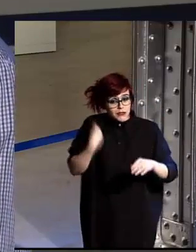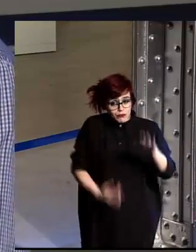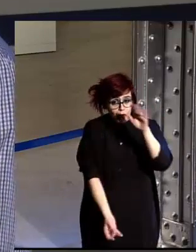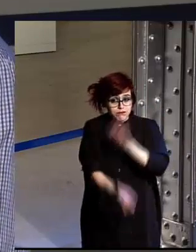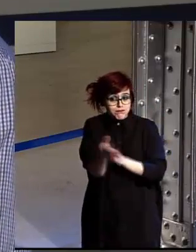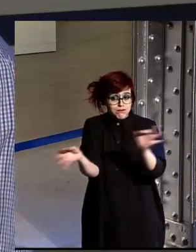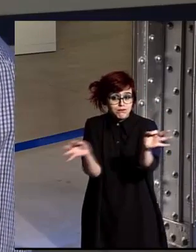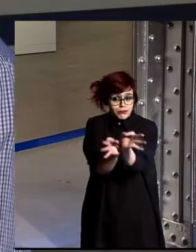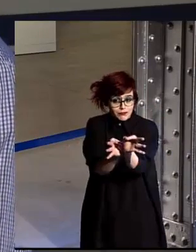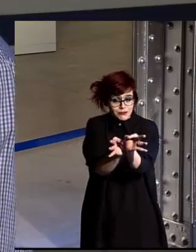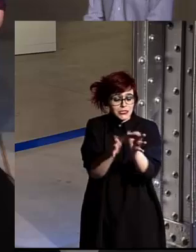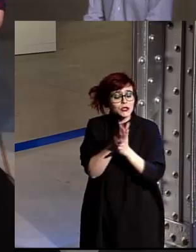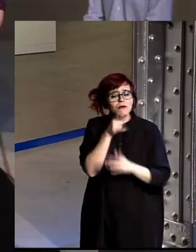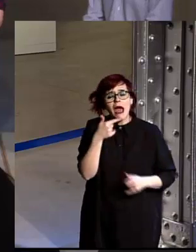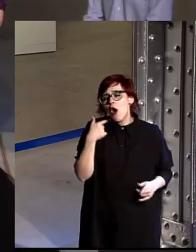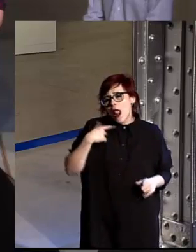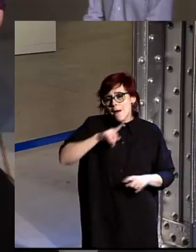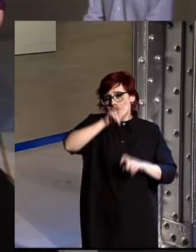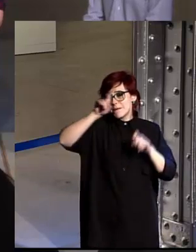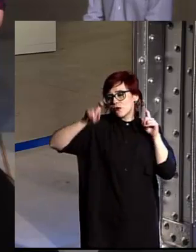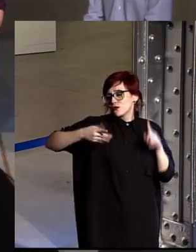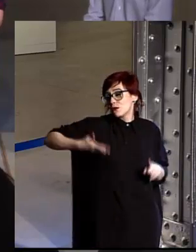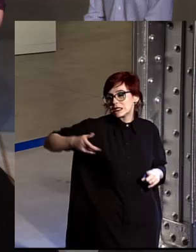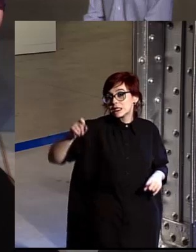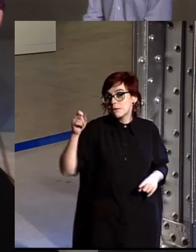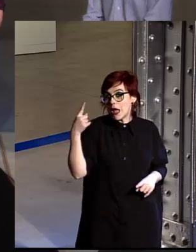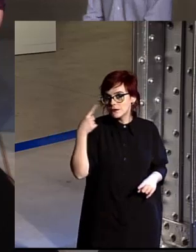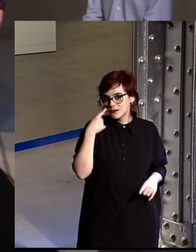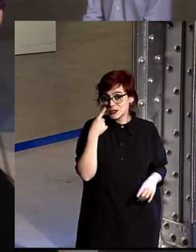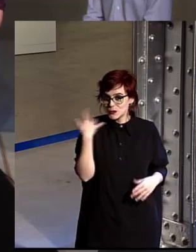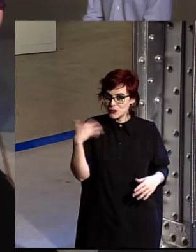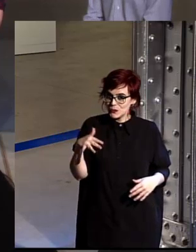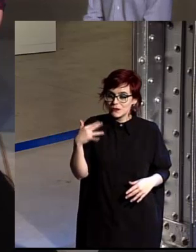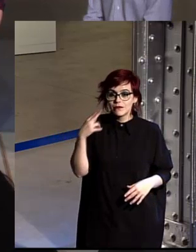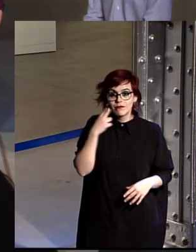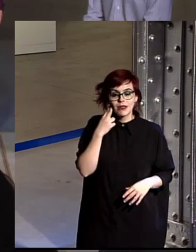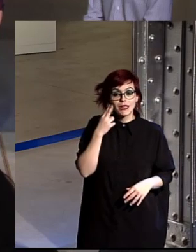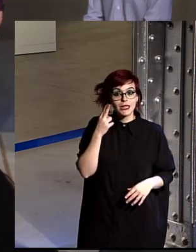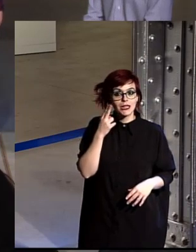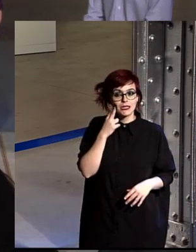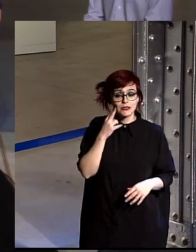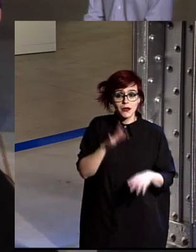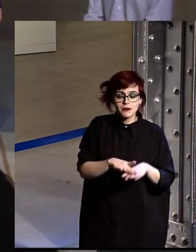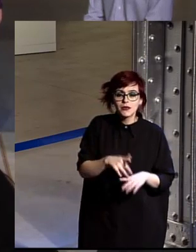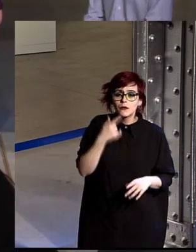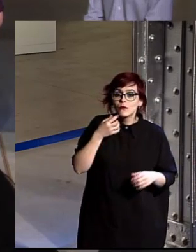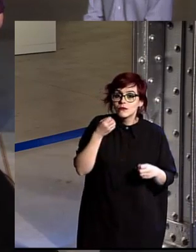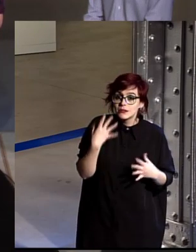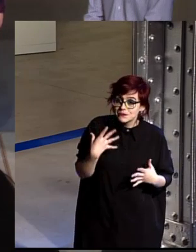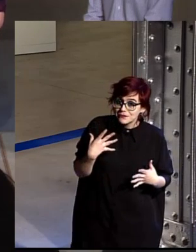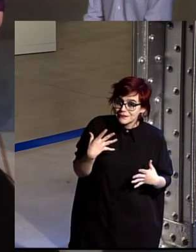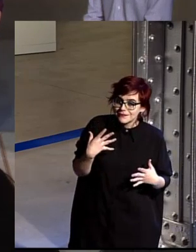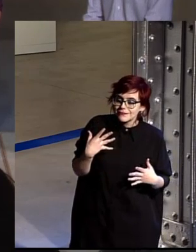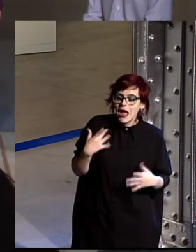pregunta final y la más importante. El precio del libro. Sí, ¿cuánto vale? No, la verdad que no lo sé. Muy bien, ¿ves? Te he